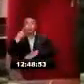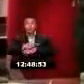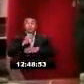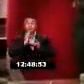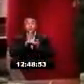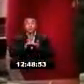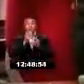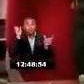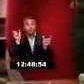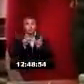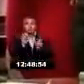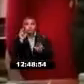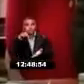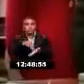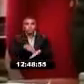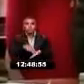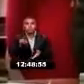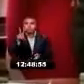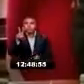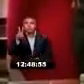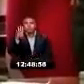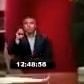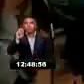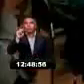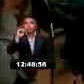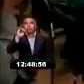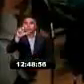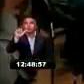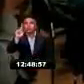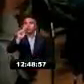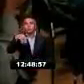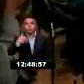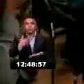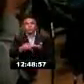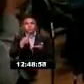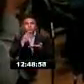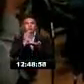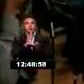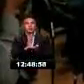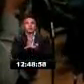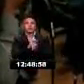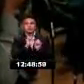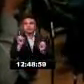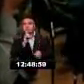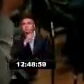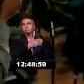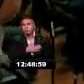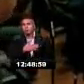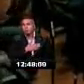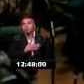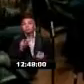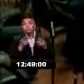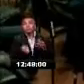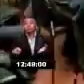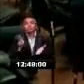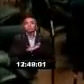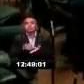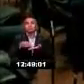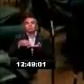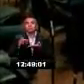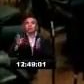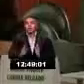en fiscalías fue localizado por bonilla que le pidió que no acuda a rendir dicha versión también ratificó el retiro